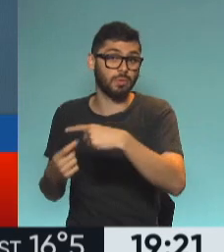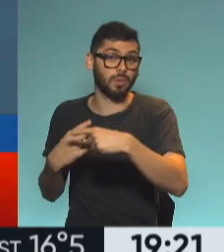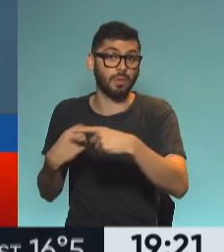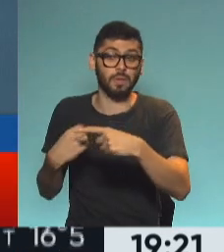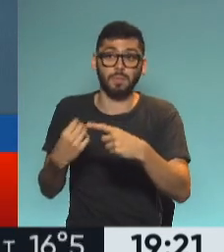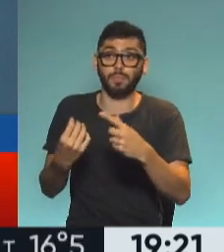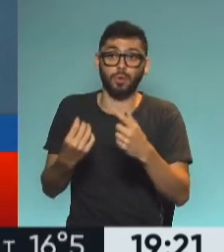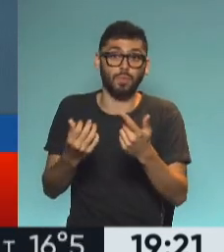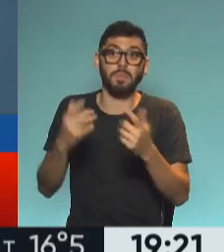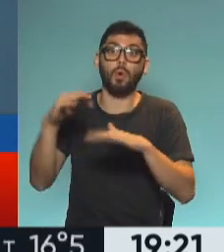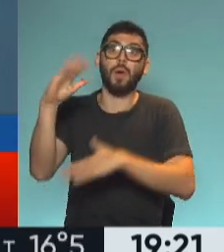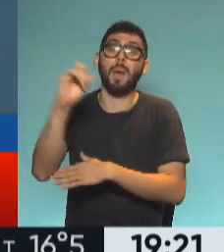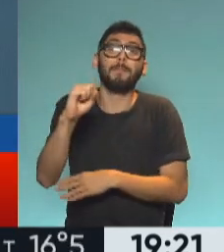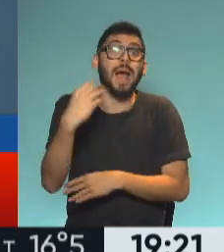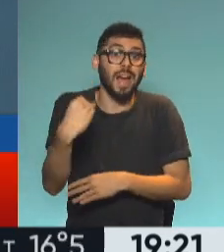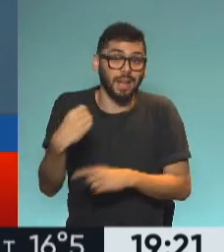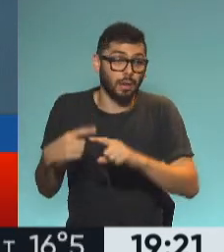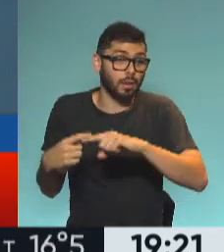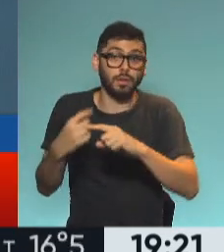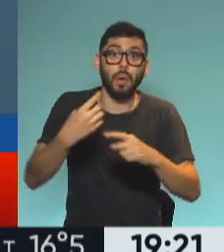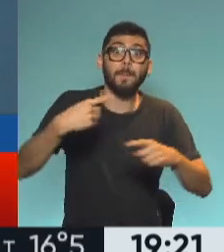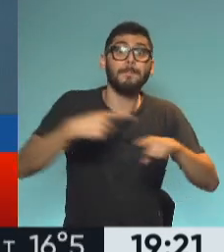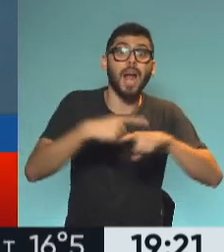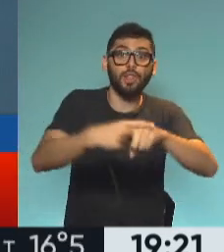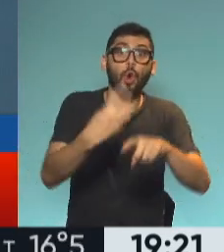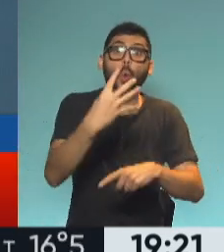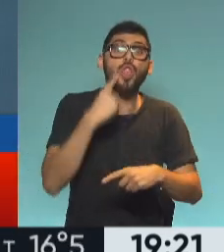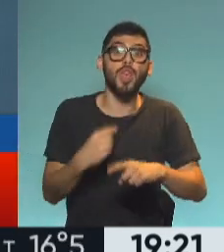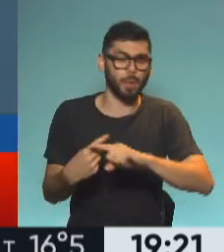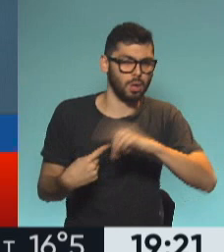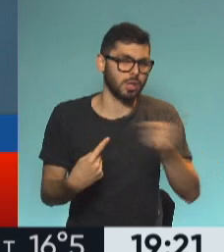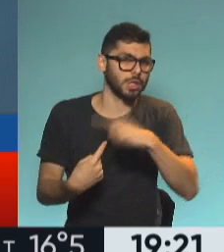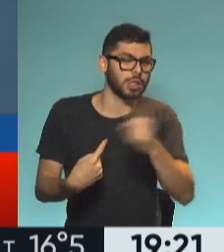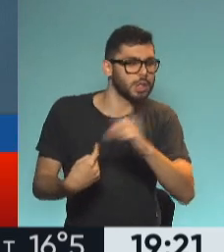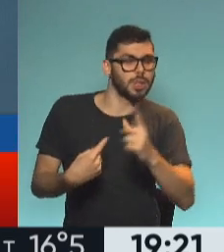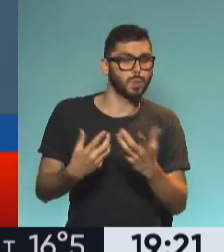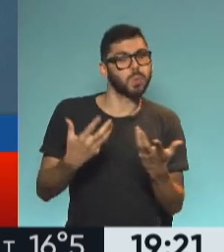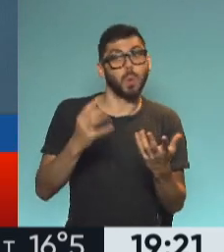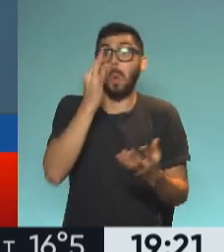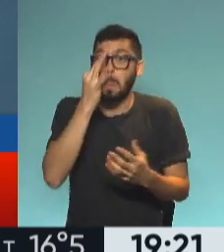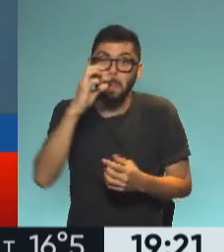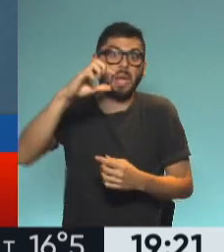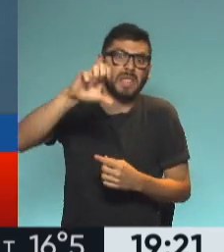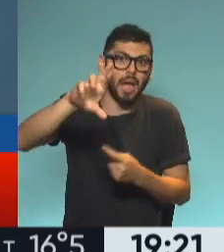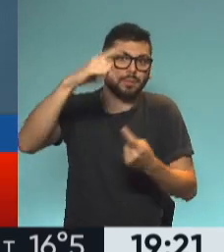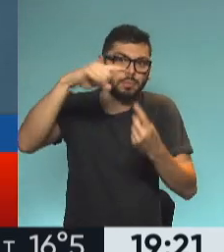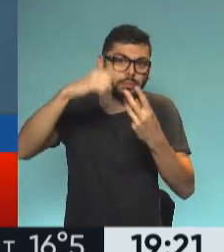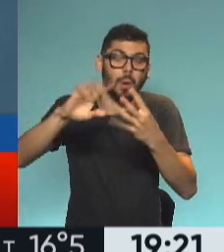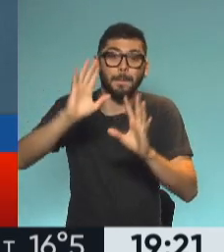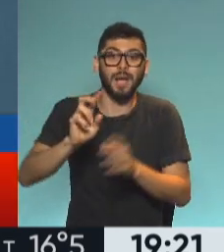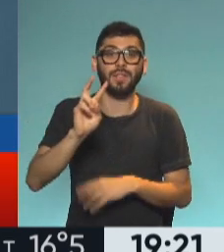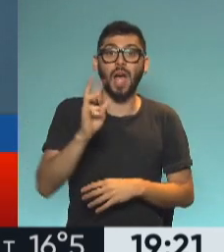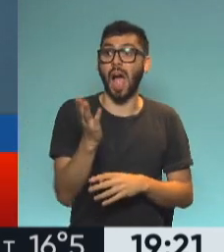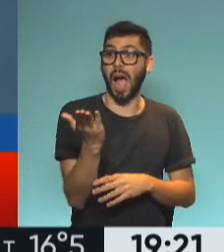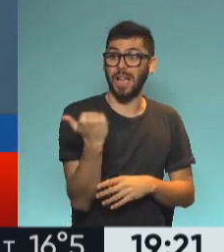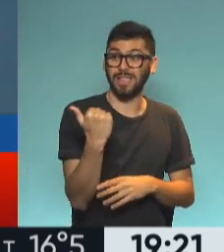cada 4 días, con PCR, con controles, sería algo engorroso. Primer tema. El segundo, Arturo Vidal dio positivo